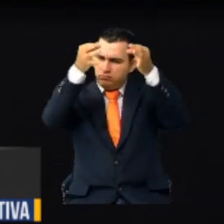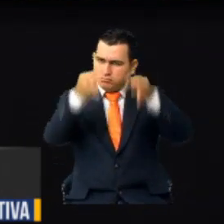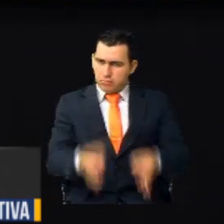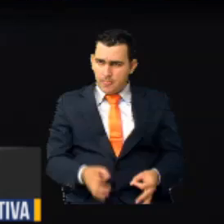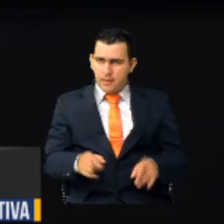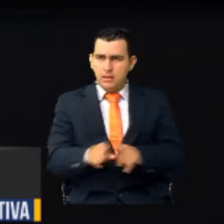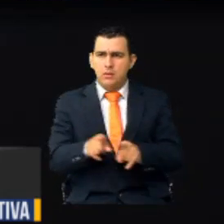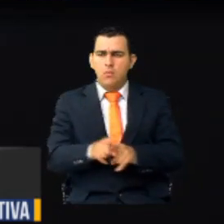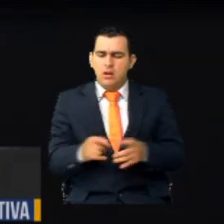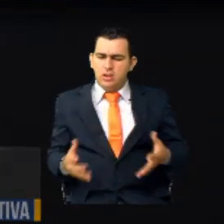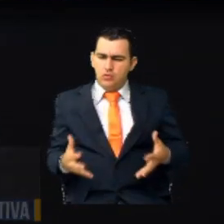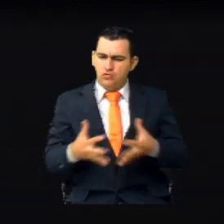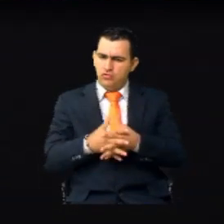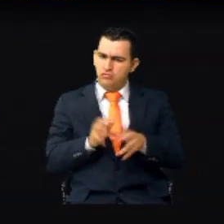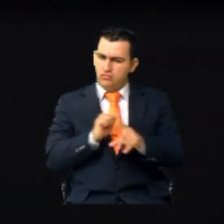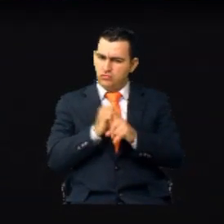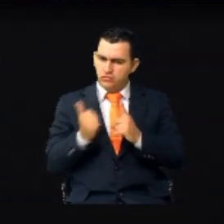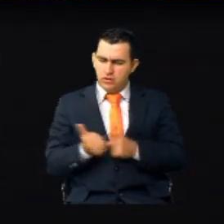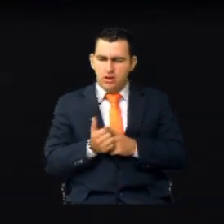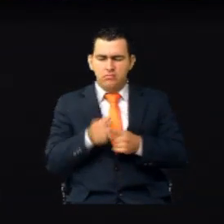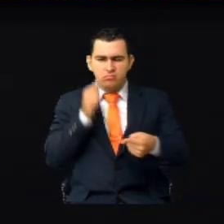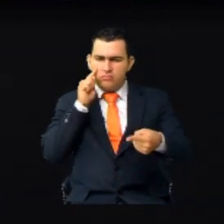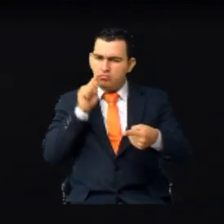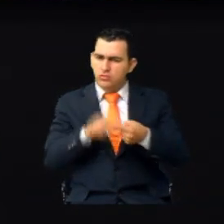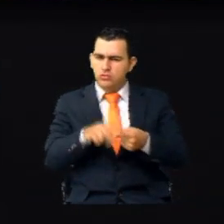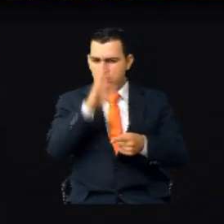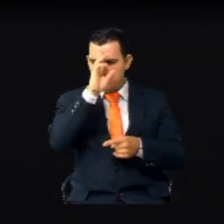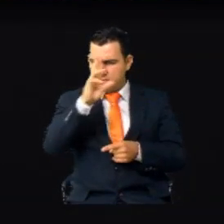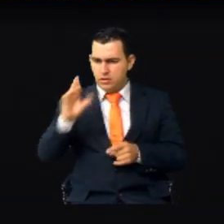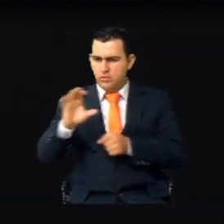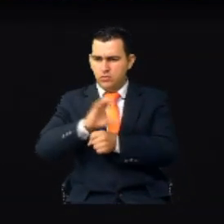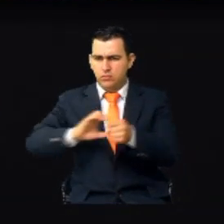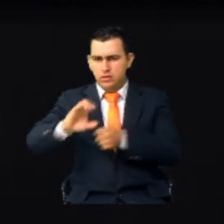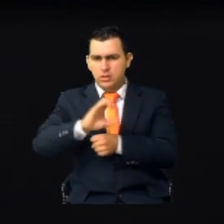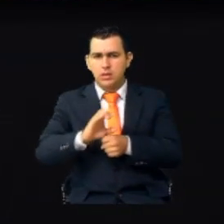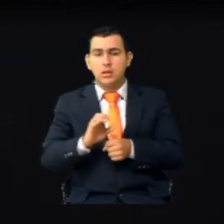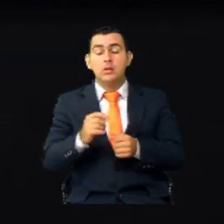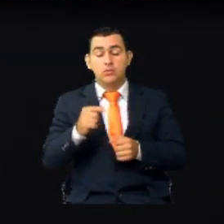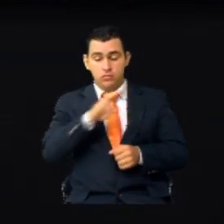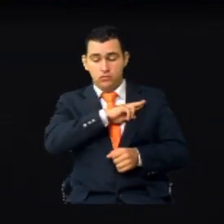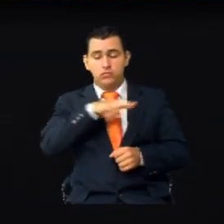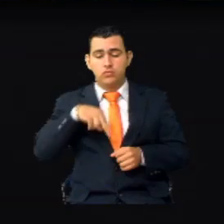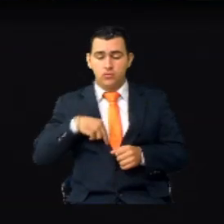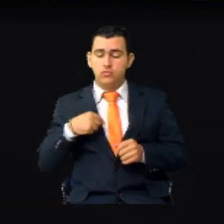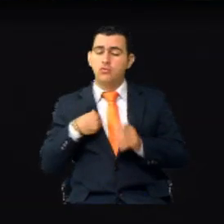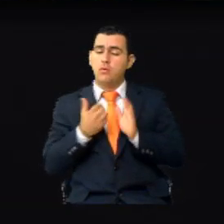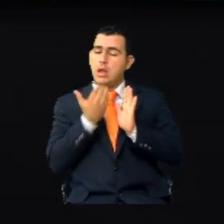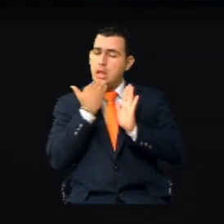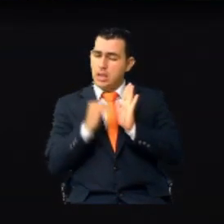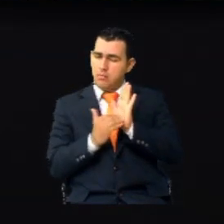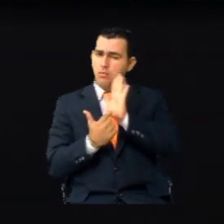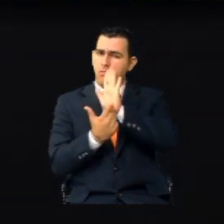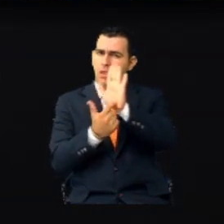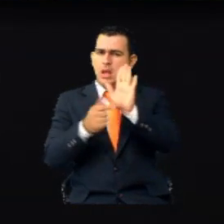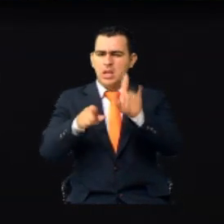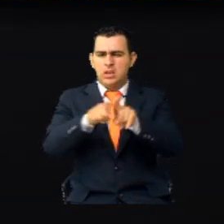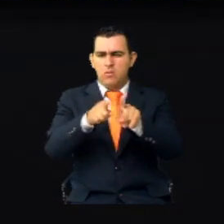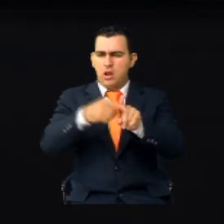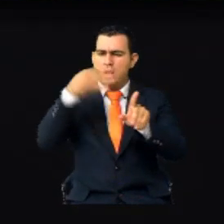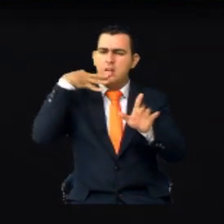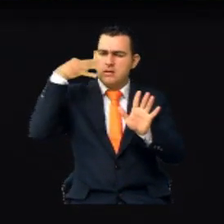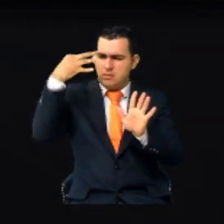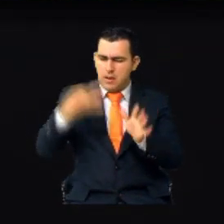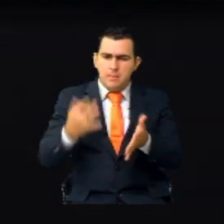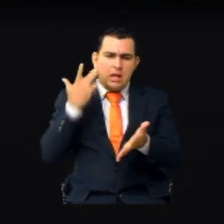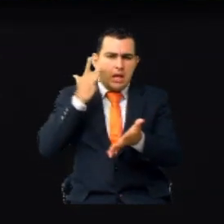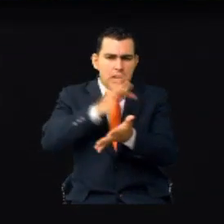basada en la inclusión social, basada en el respeto a las comunidades, y que hemos dado ejemplo en esta campaña porque la hemos hecho de una manera limpia, respetuosa,